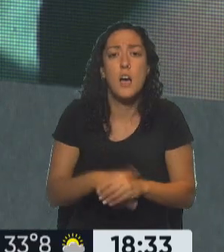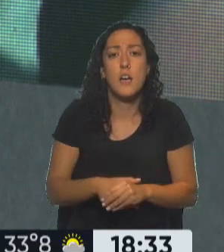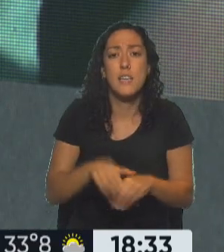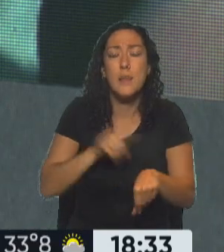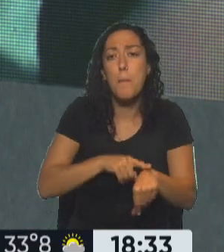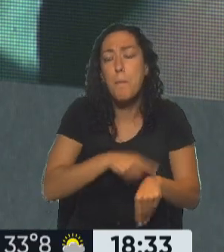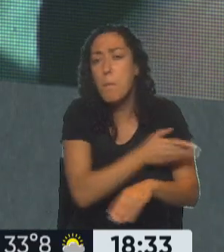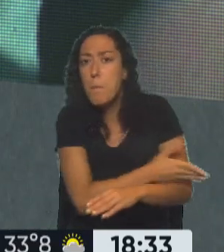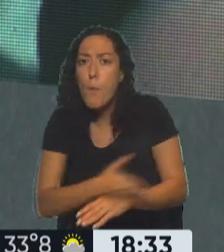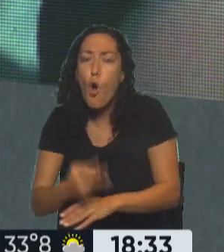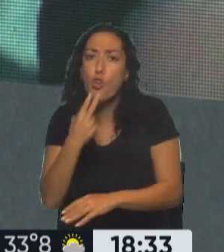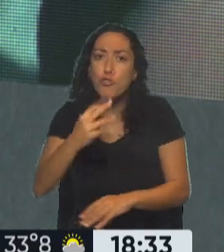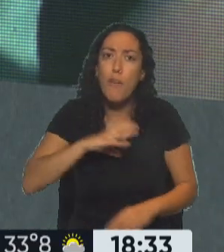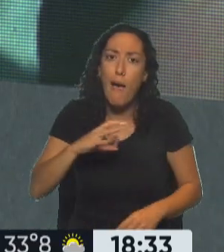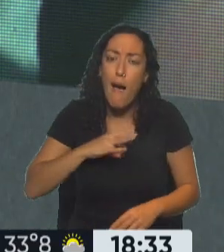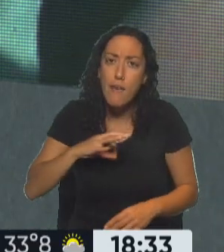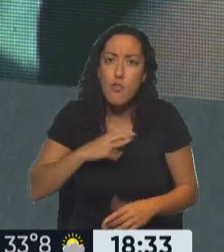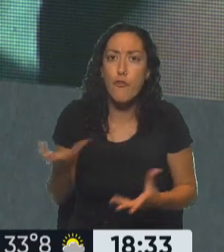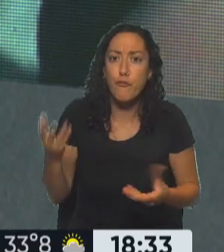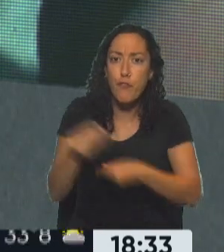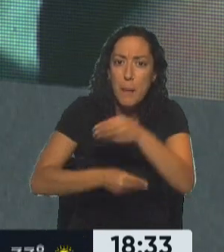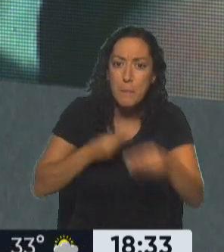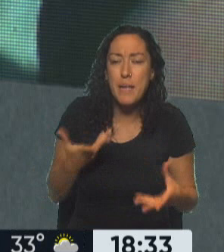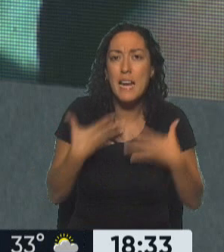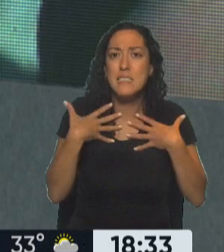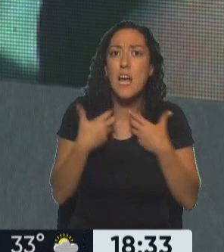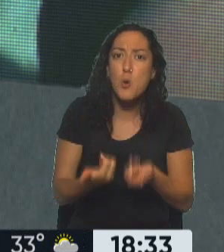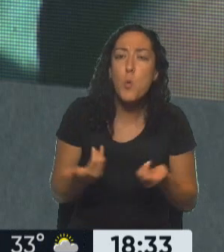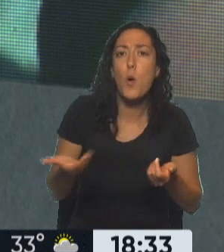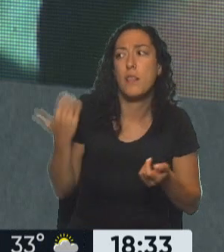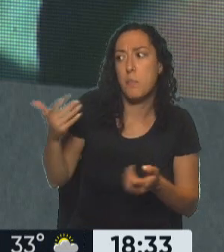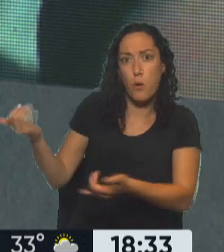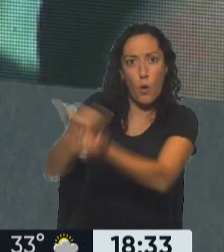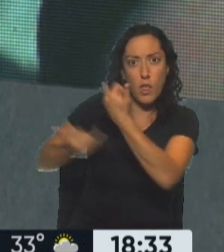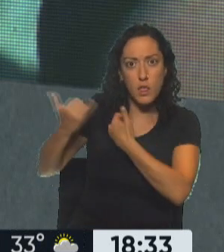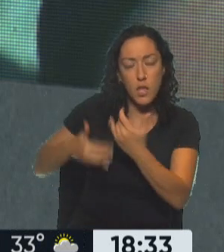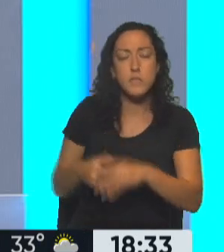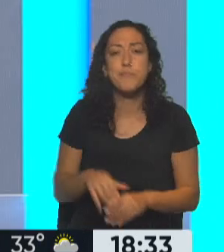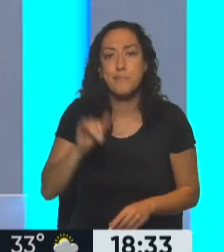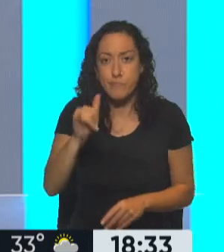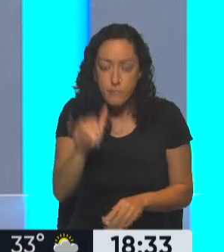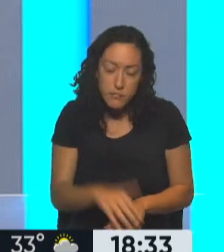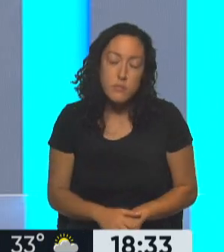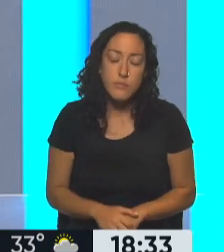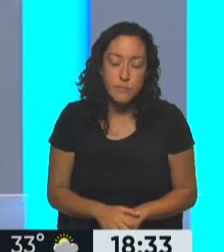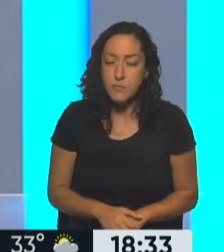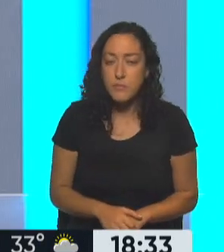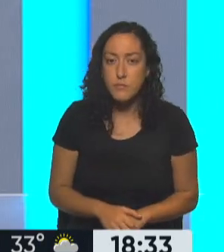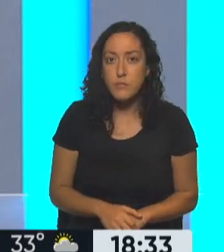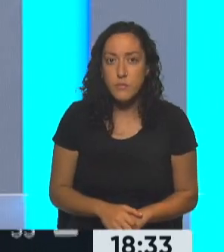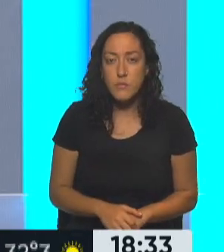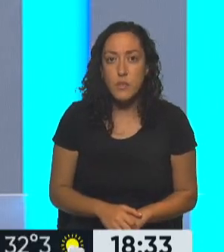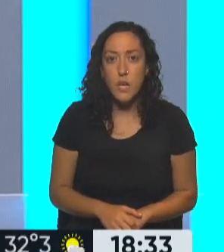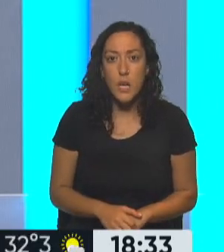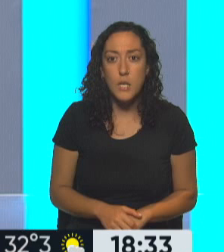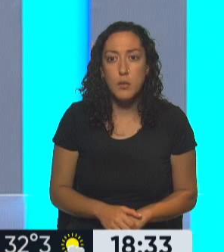del tiempo, 11 años en las familias, en la salud, me contabas recién fuera de aire también. Claro, porque, mira, había